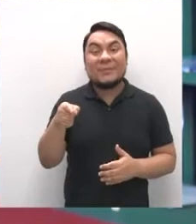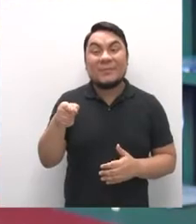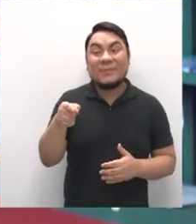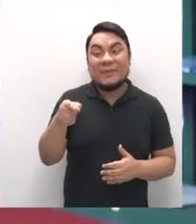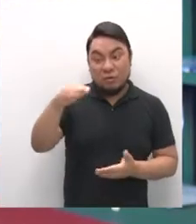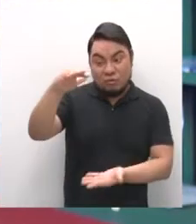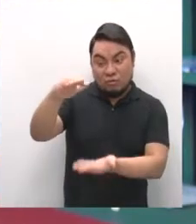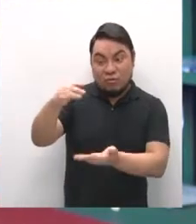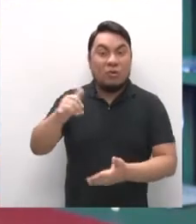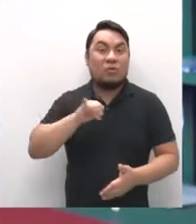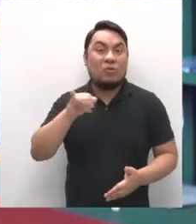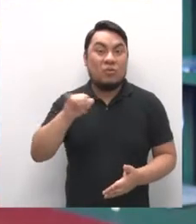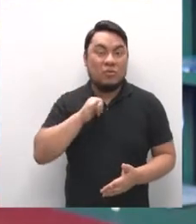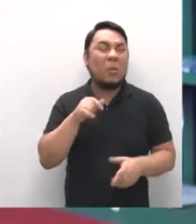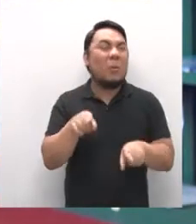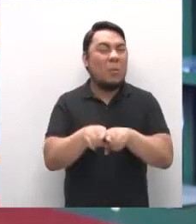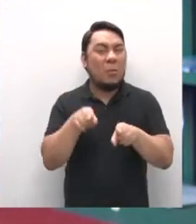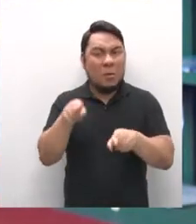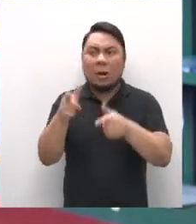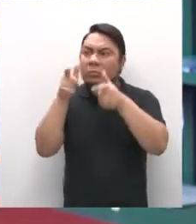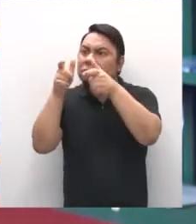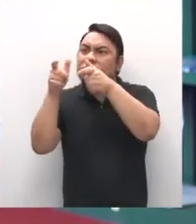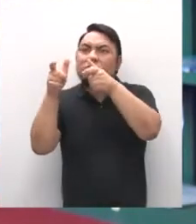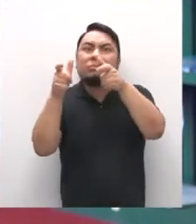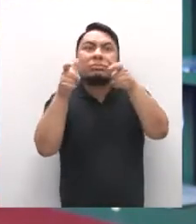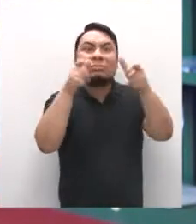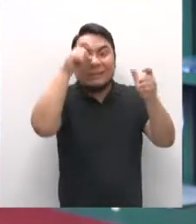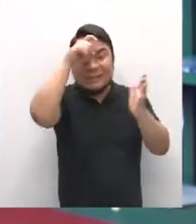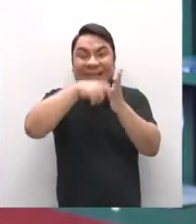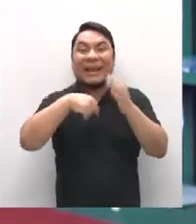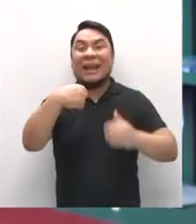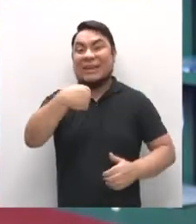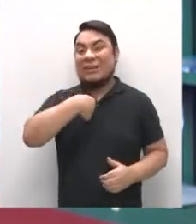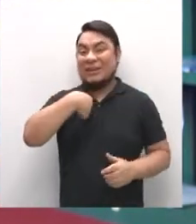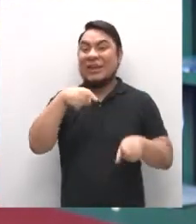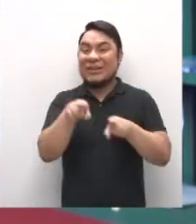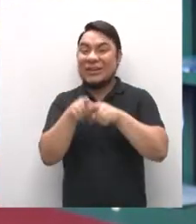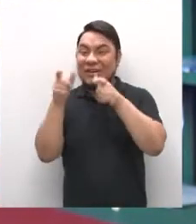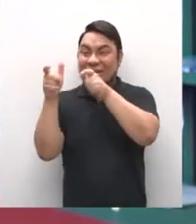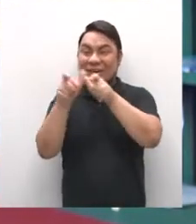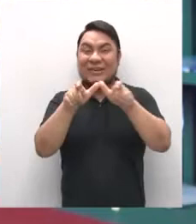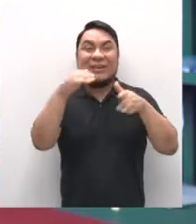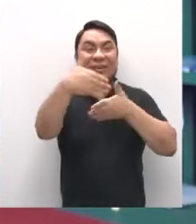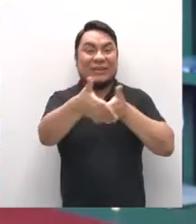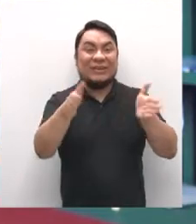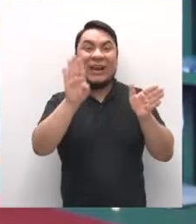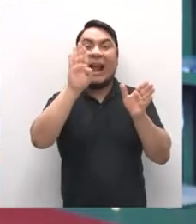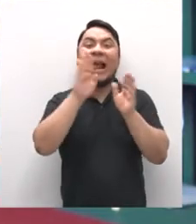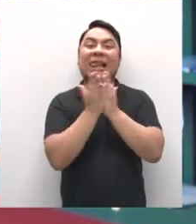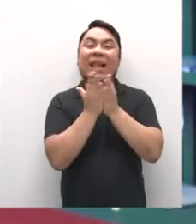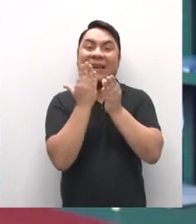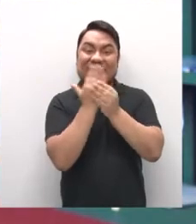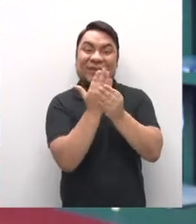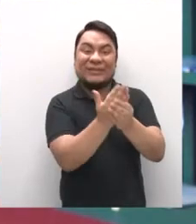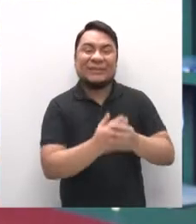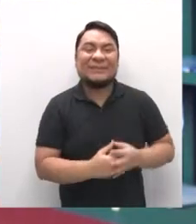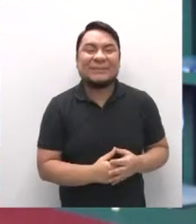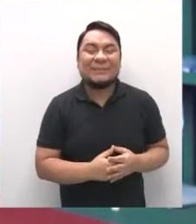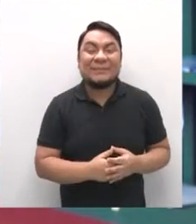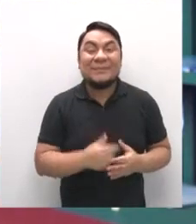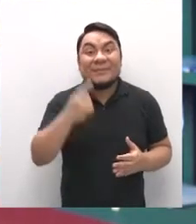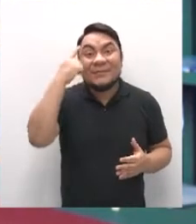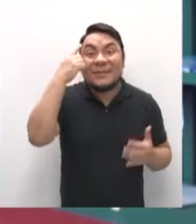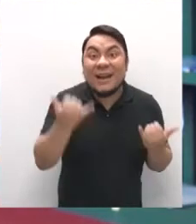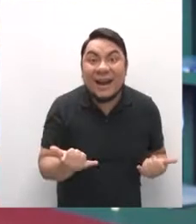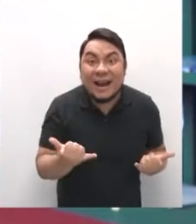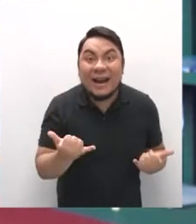somos parecidos, porque él vigila las minas y yo vigilo en esta librería. ¿Qué les parece si